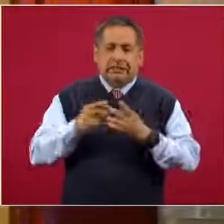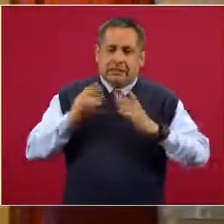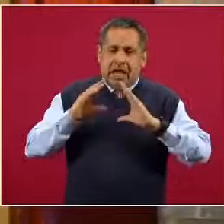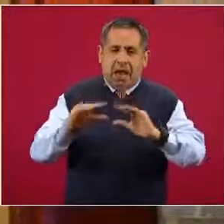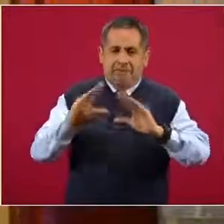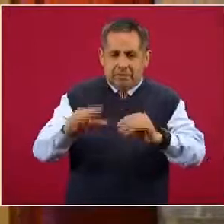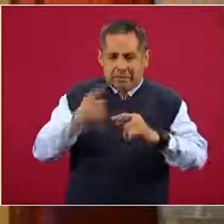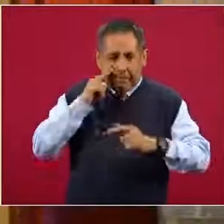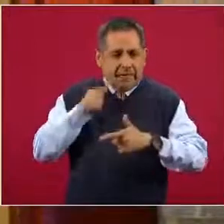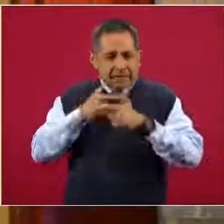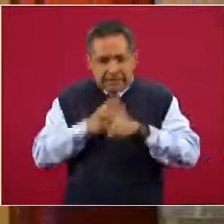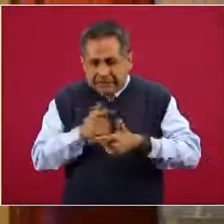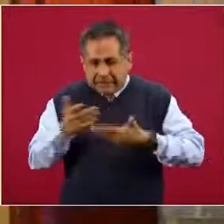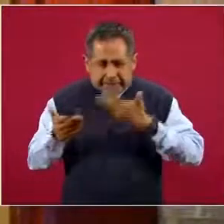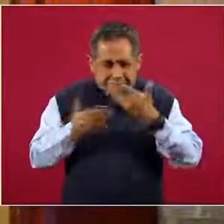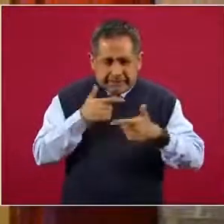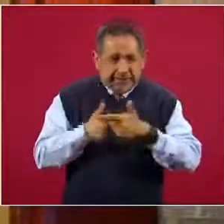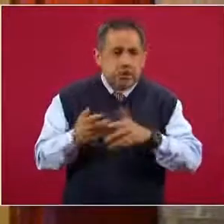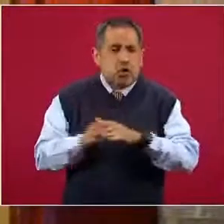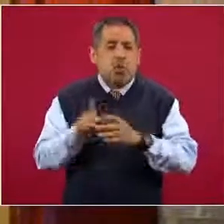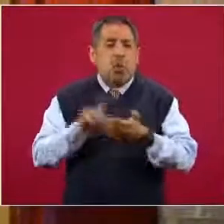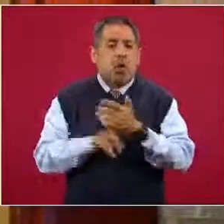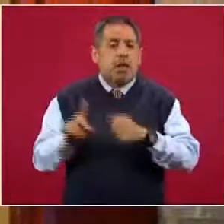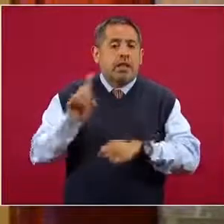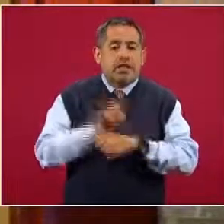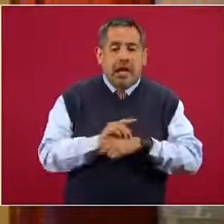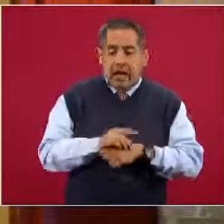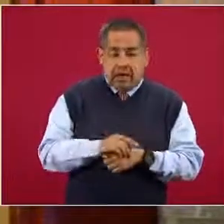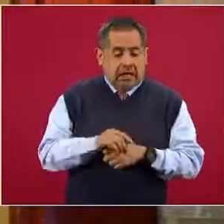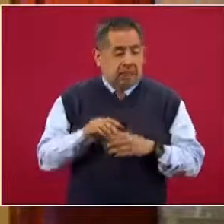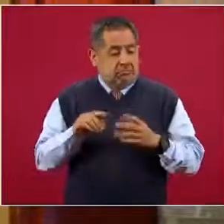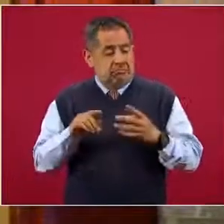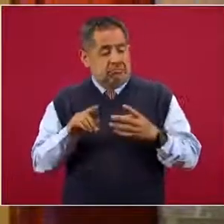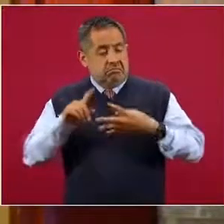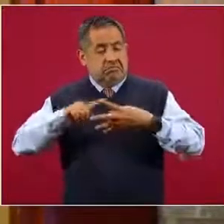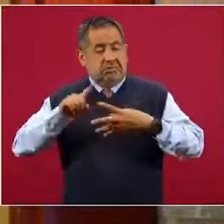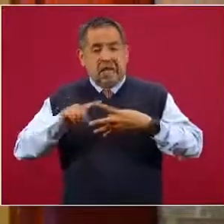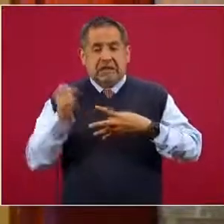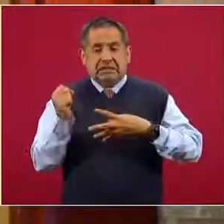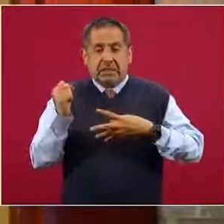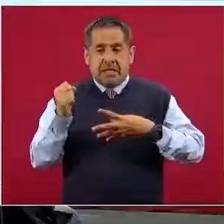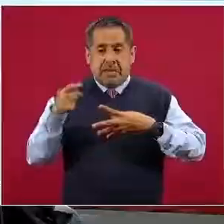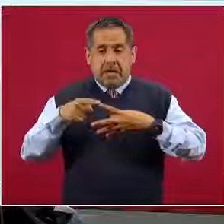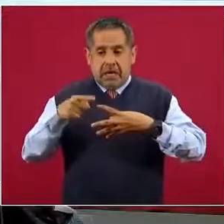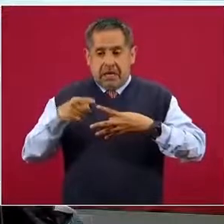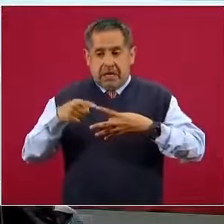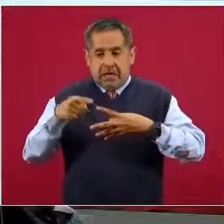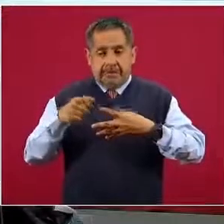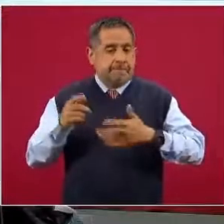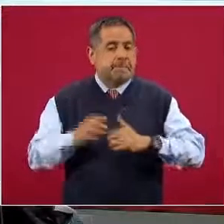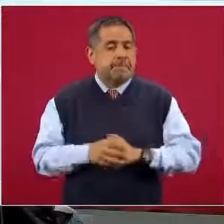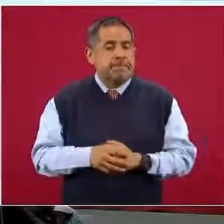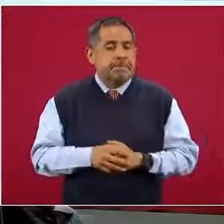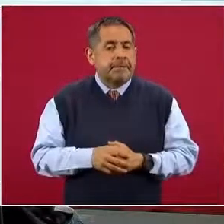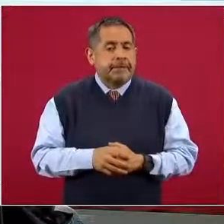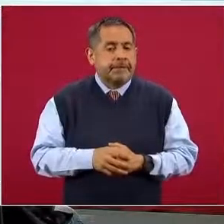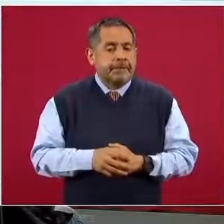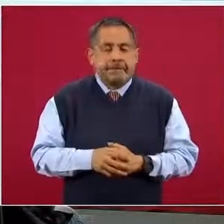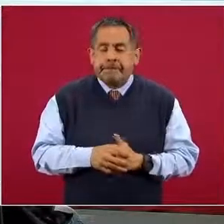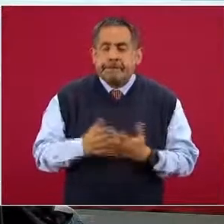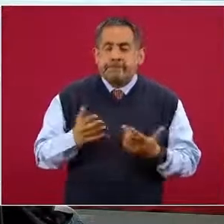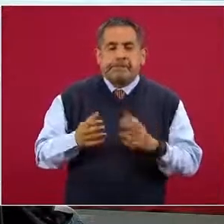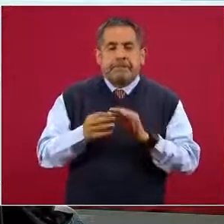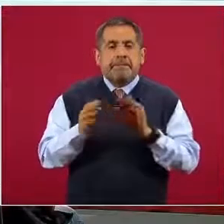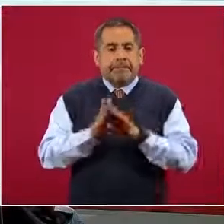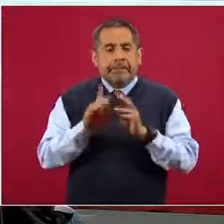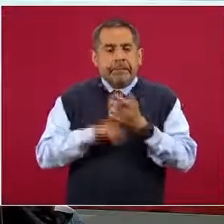para poder continuar con la actividad se llevó a cabo la primera semana de septiembre. Lo comentamos porque producto de